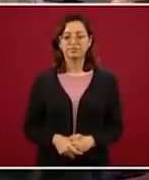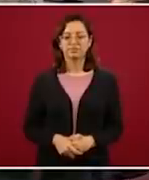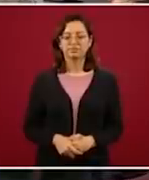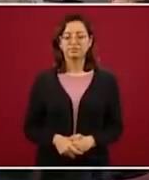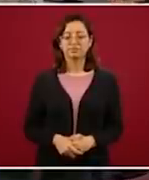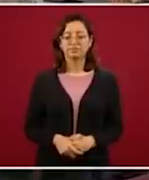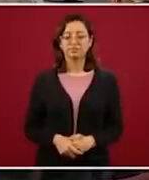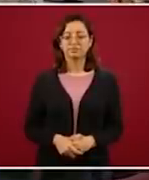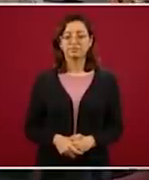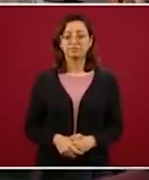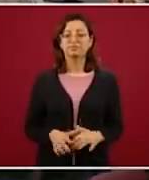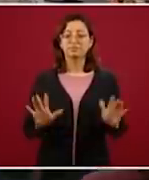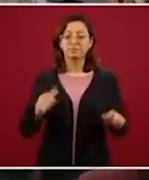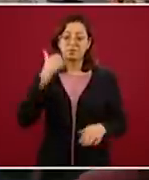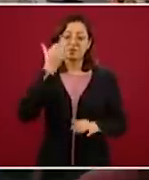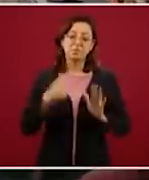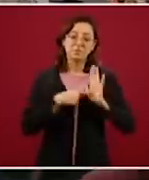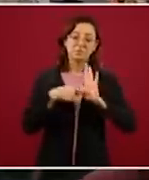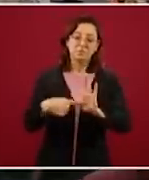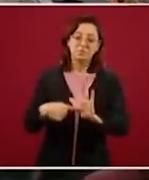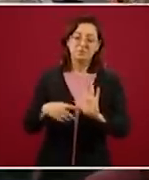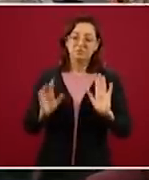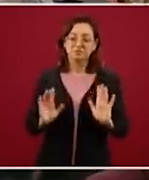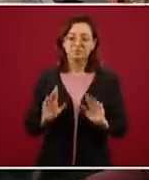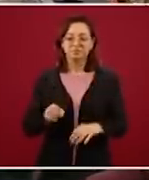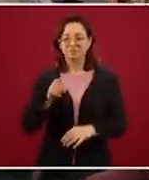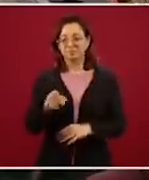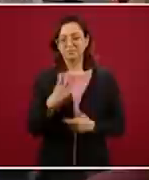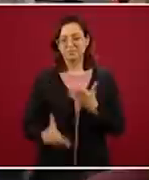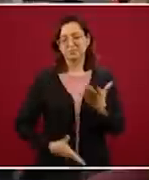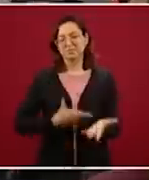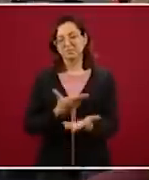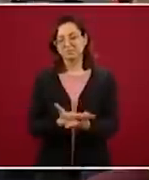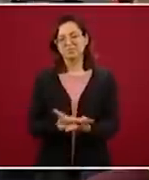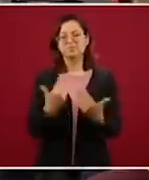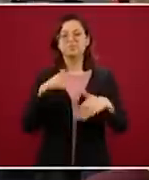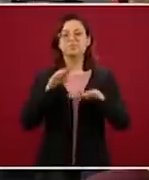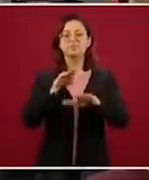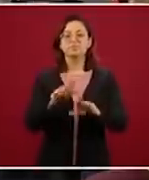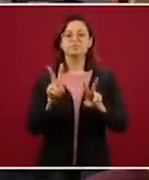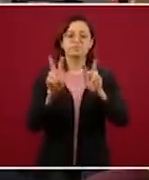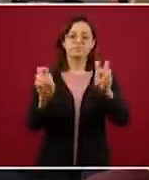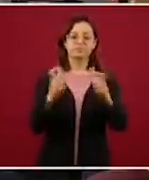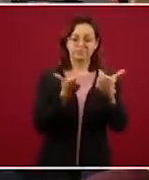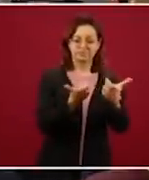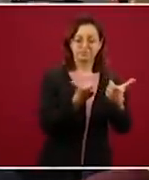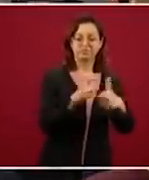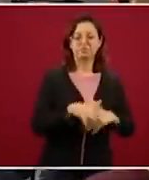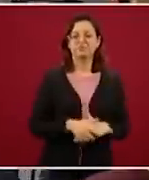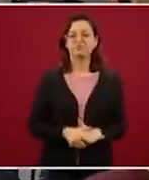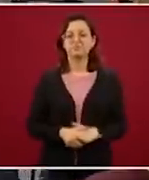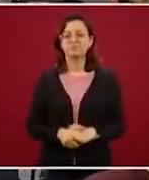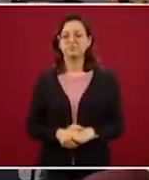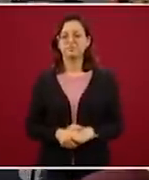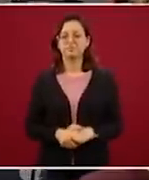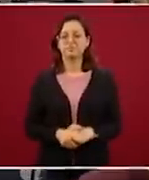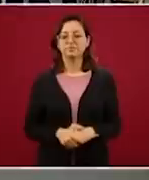Pero bueno, eso era algo. Un poco por lo que estás planteando de la de los efectos económicos, ¿no?